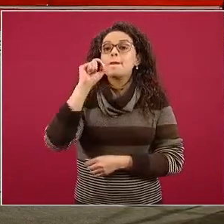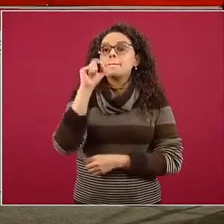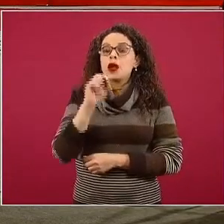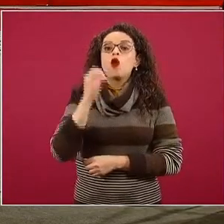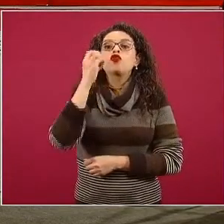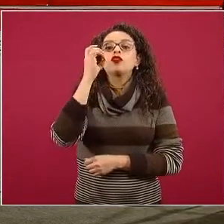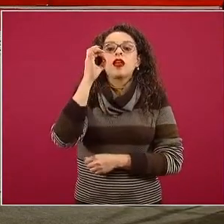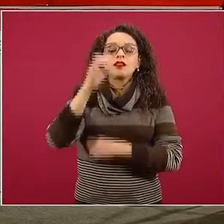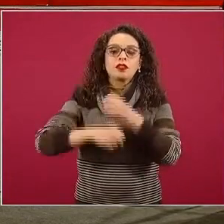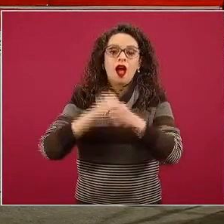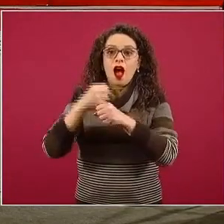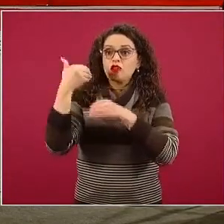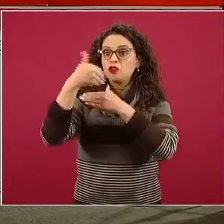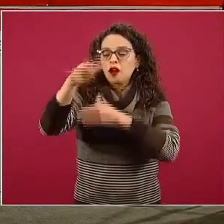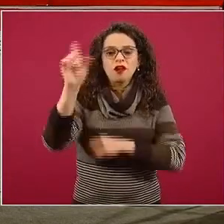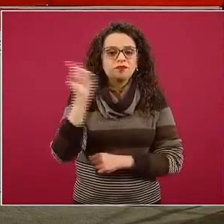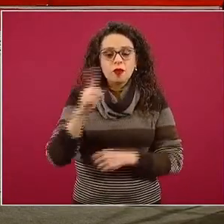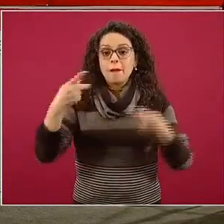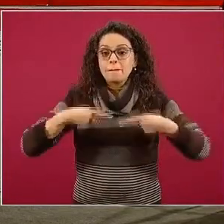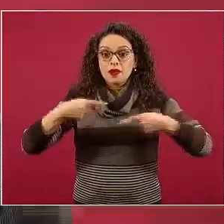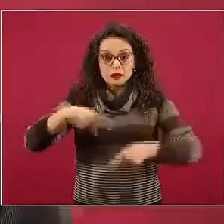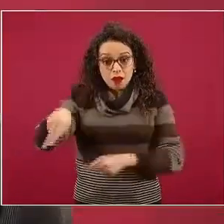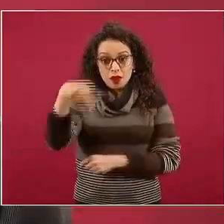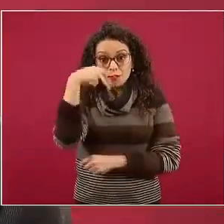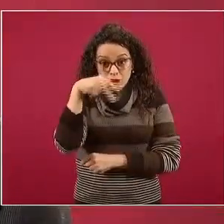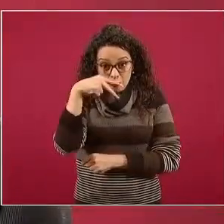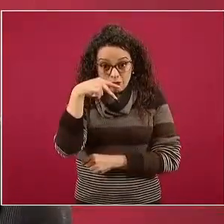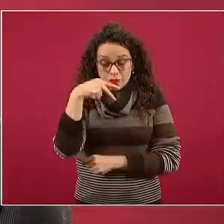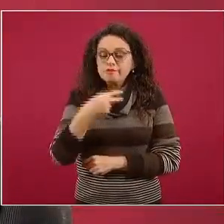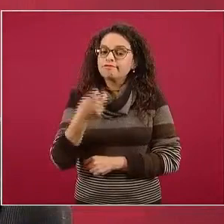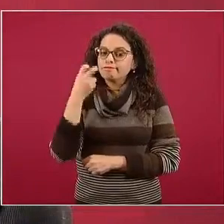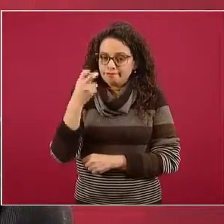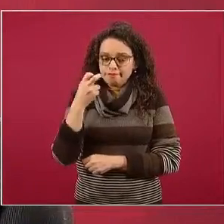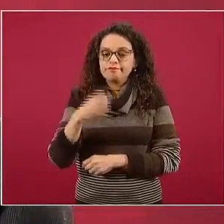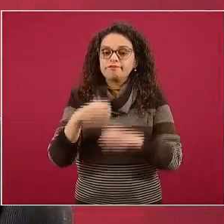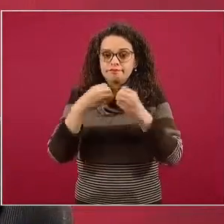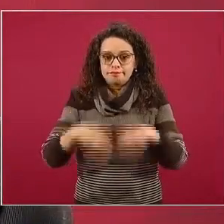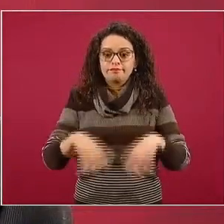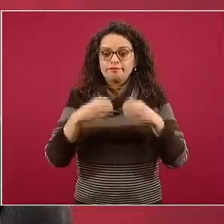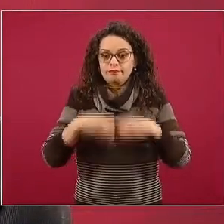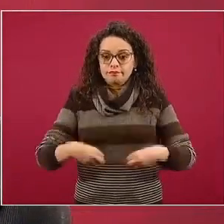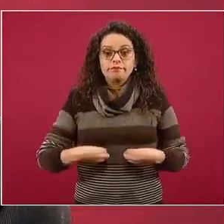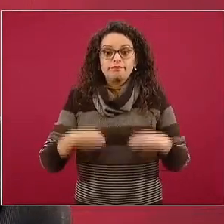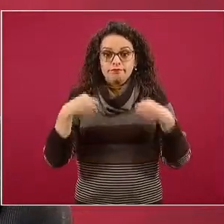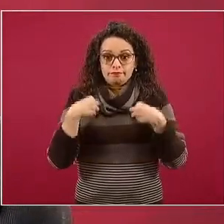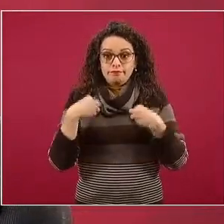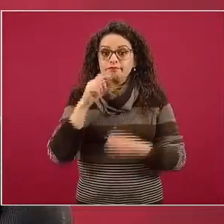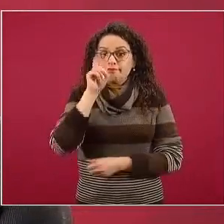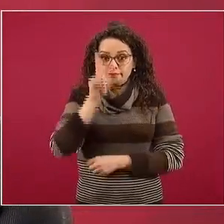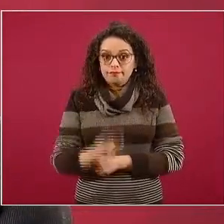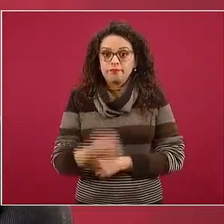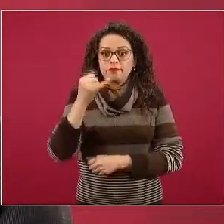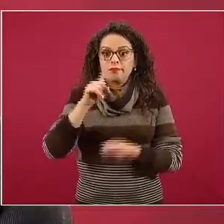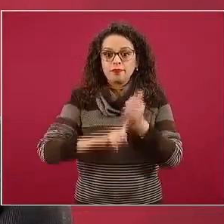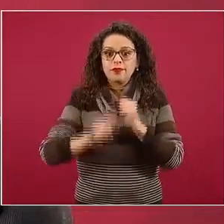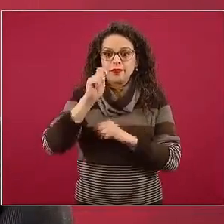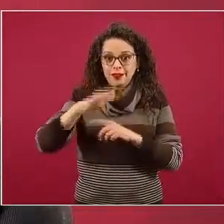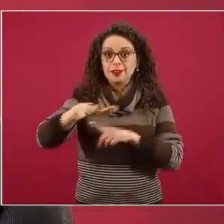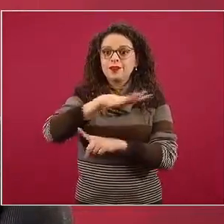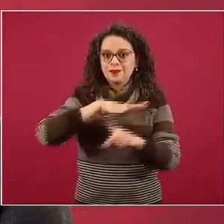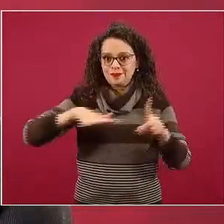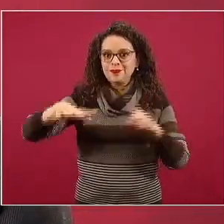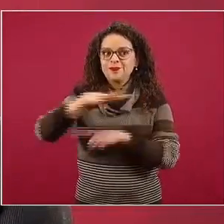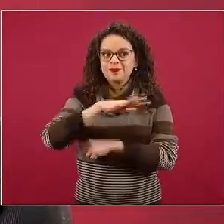Las personas que fuman van perdiendo la vida. Y cómo también en el contexto de la epidemia de COVID-19 tenemos una